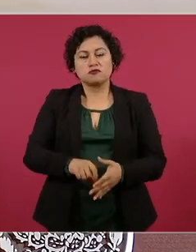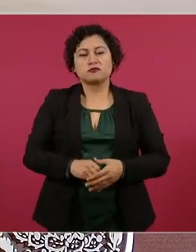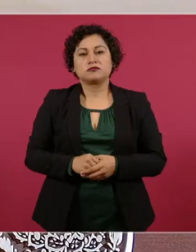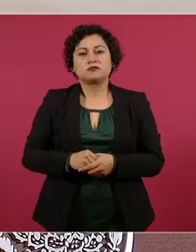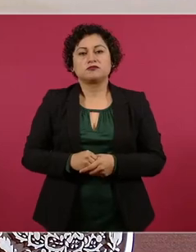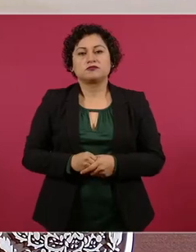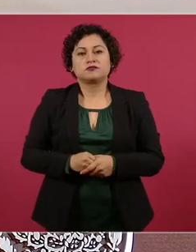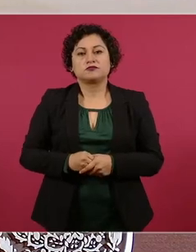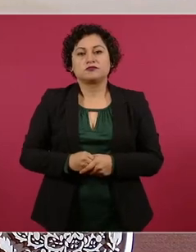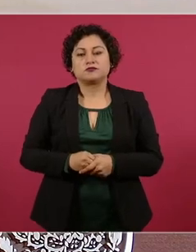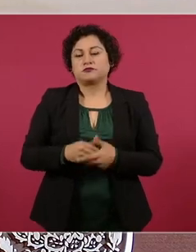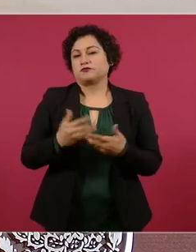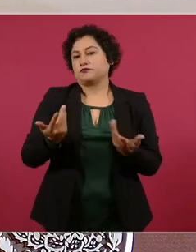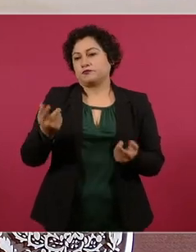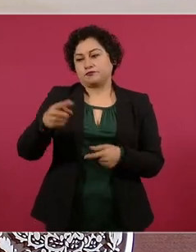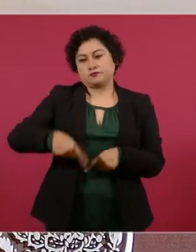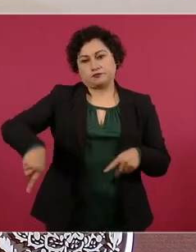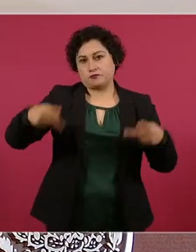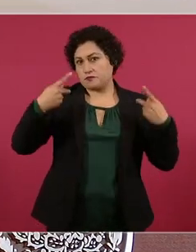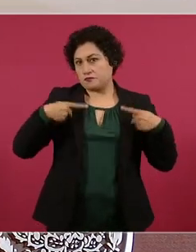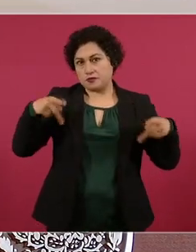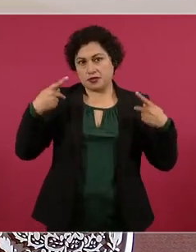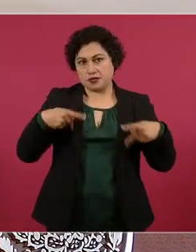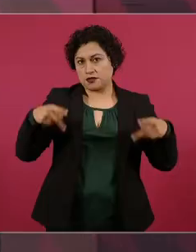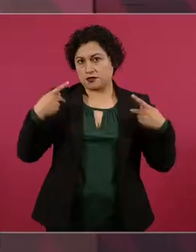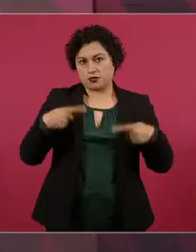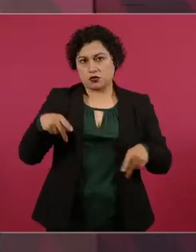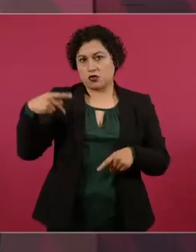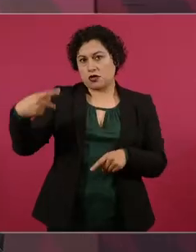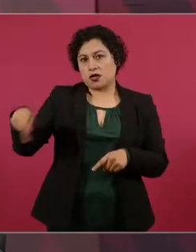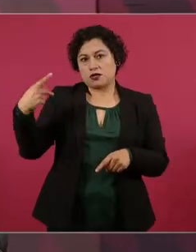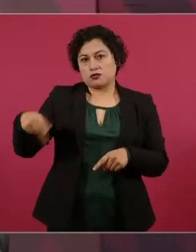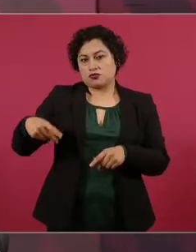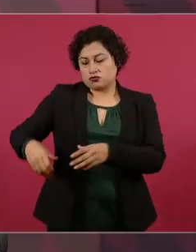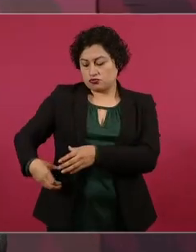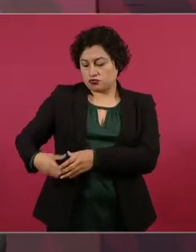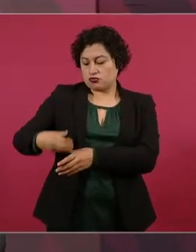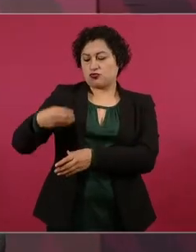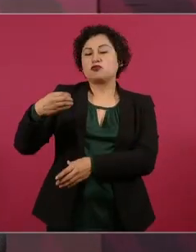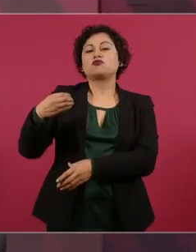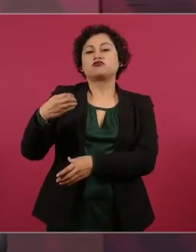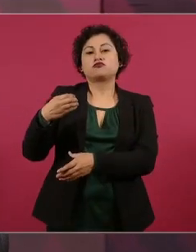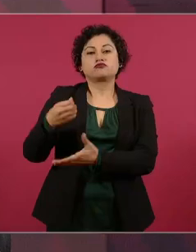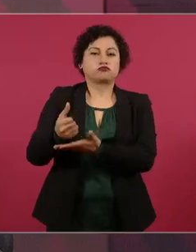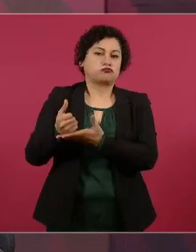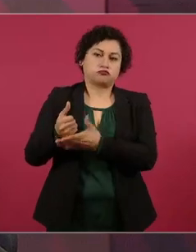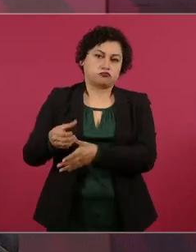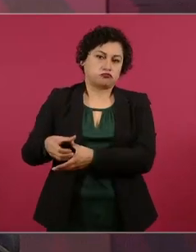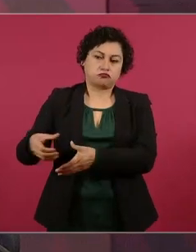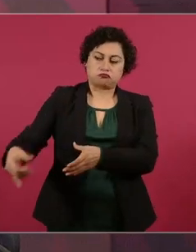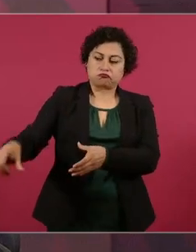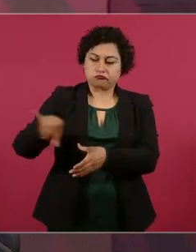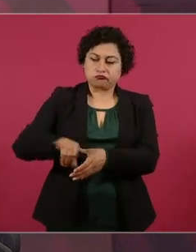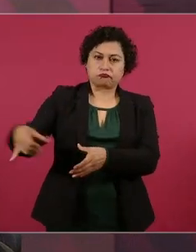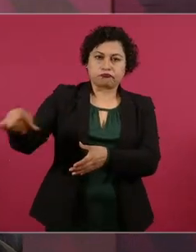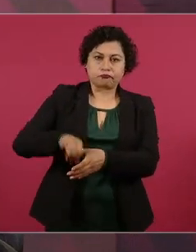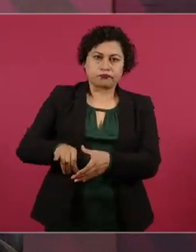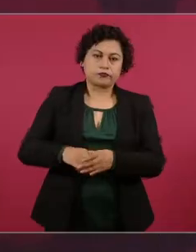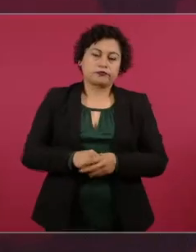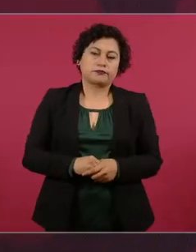Y todo el mundo llevaba su pote, como decimos allá,